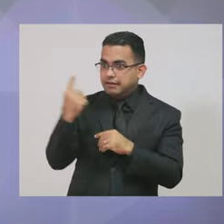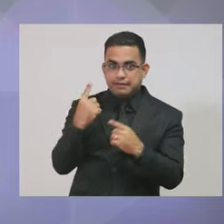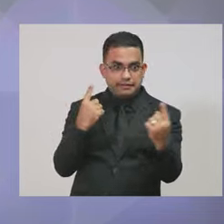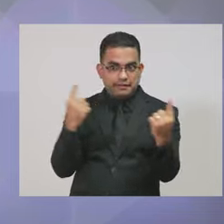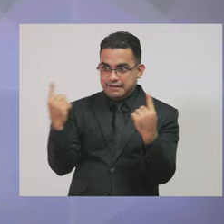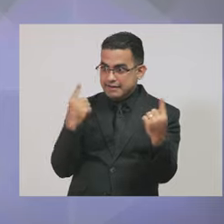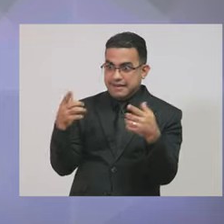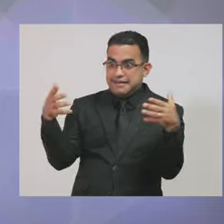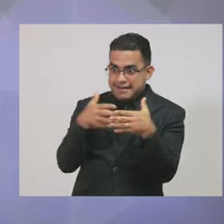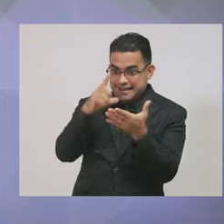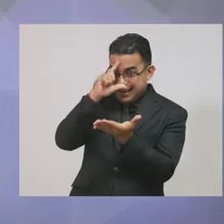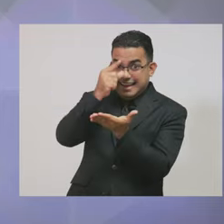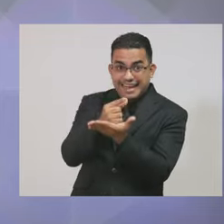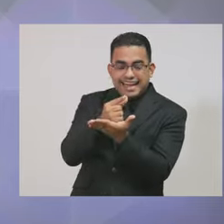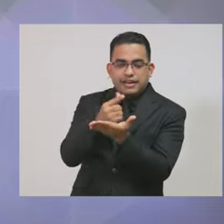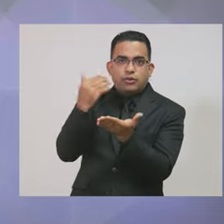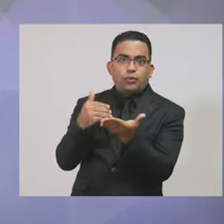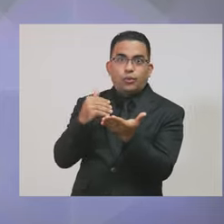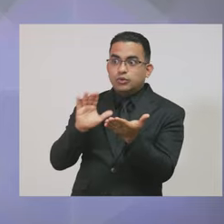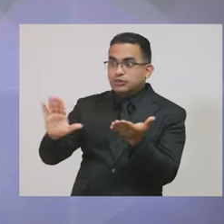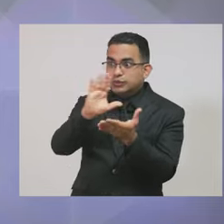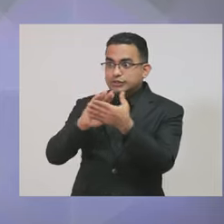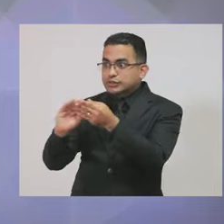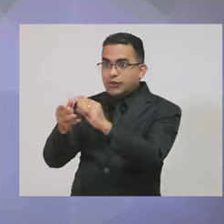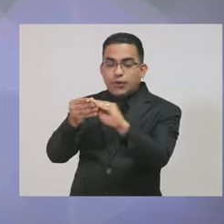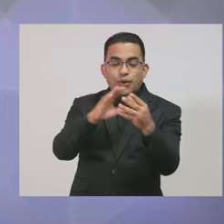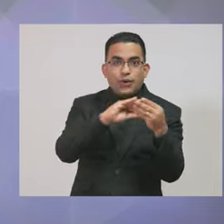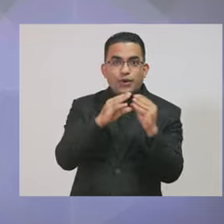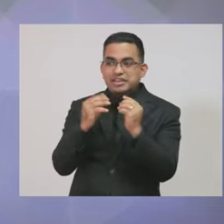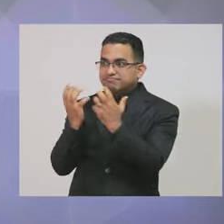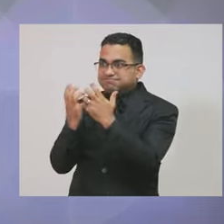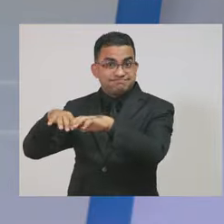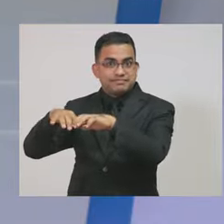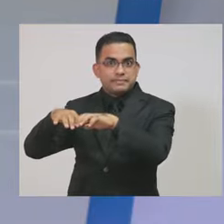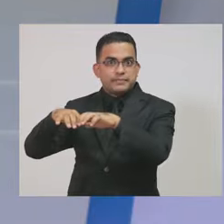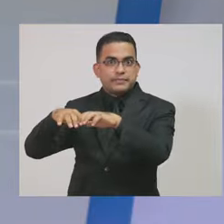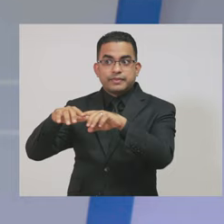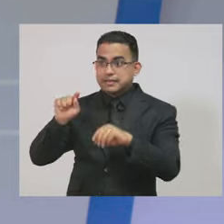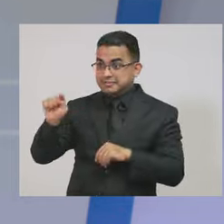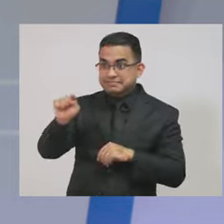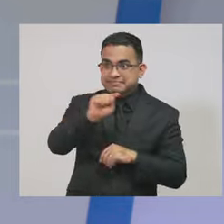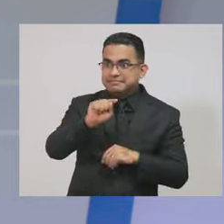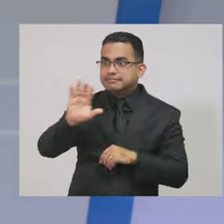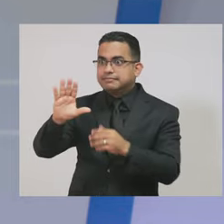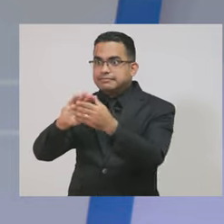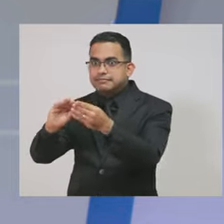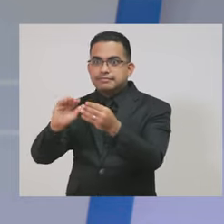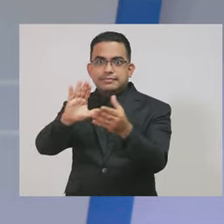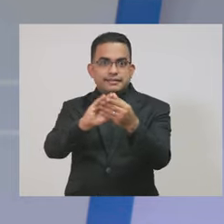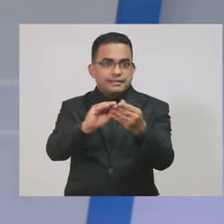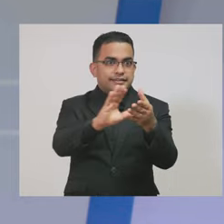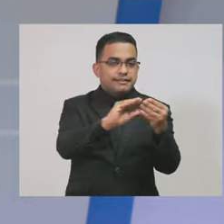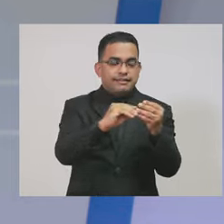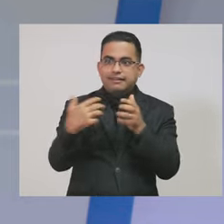coincidamos aquí y ahora y que de alguna manera nuestras historias entrelazar cada uno lleva una parte de todos